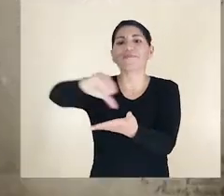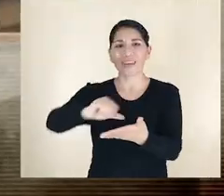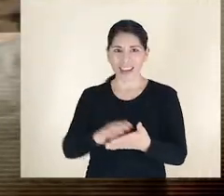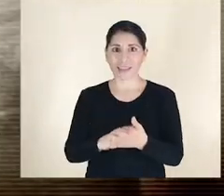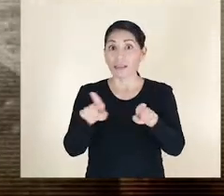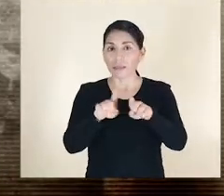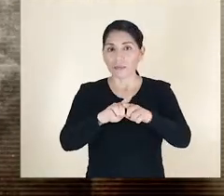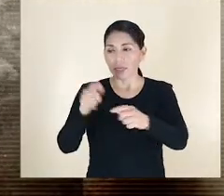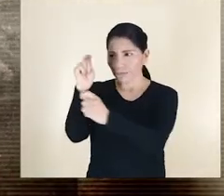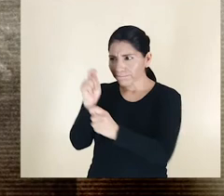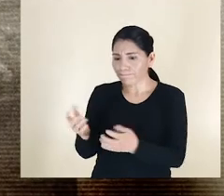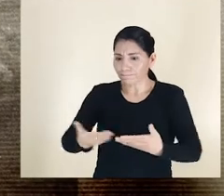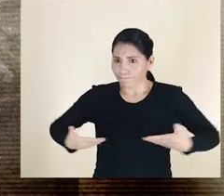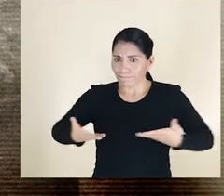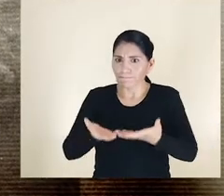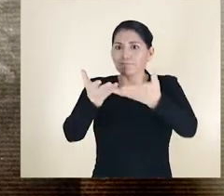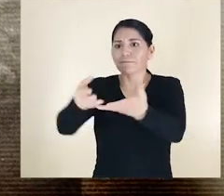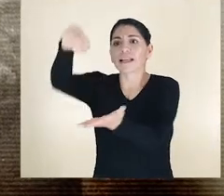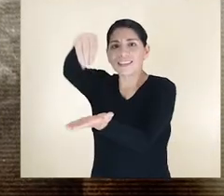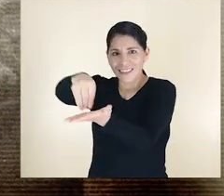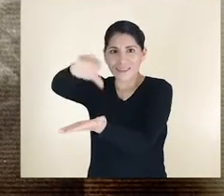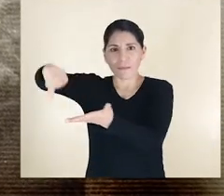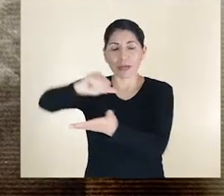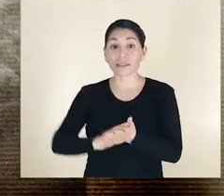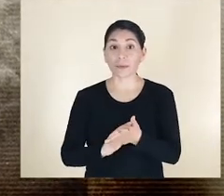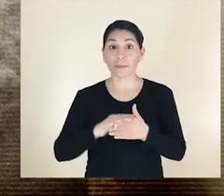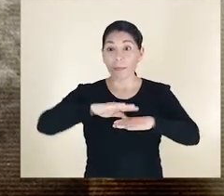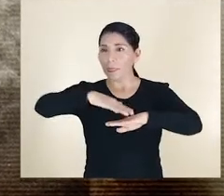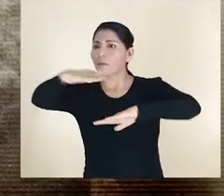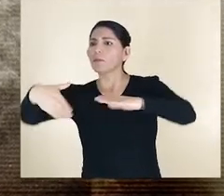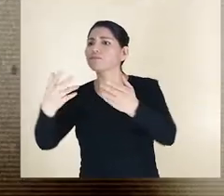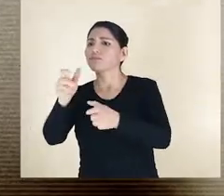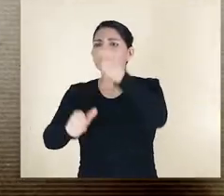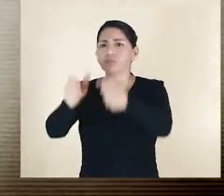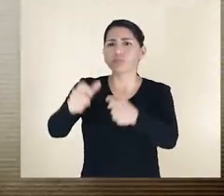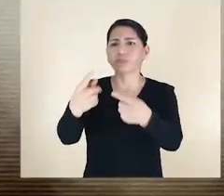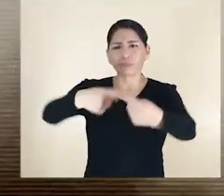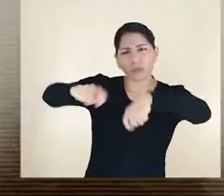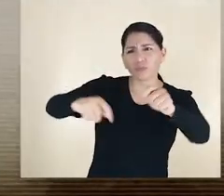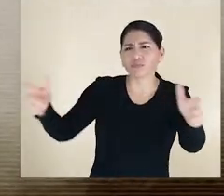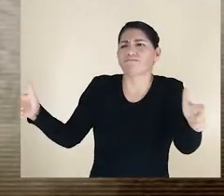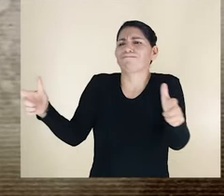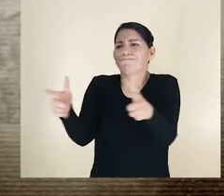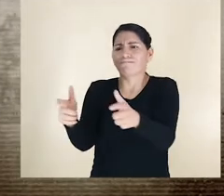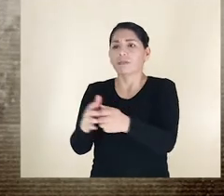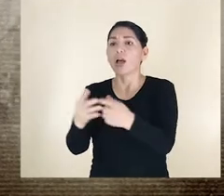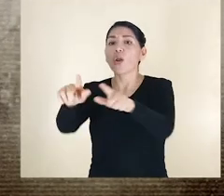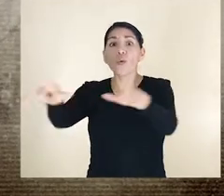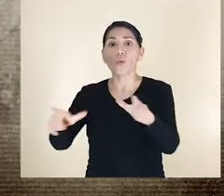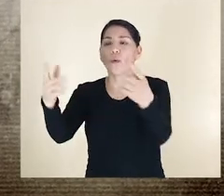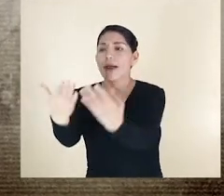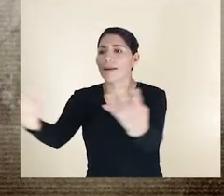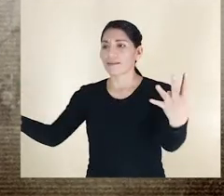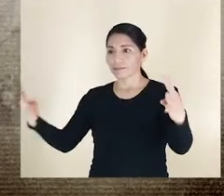en su homenaje se remodela la plaza y se coloca un busto al centro de esta. Luego de encontrarse en varias oportunidades cubierta por